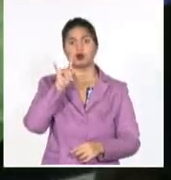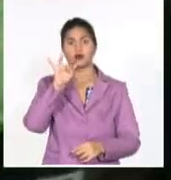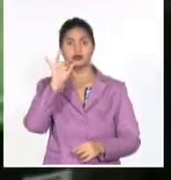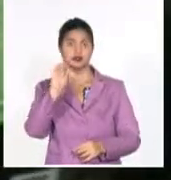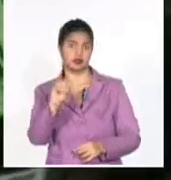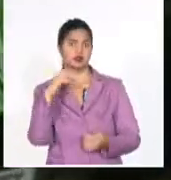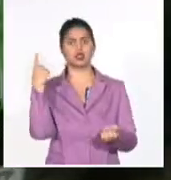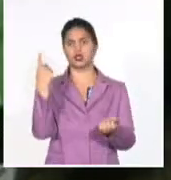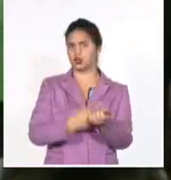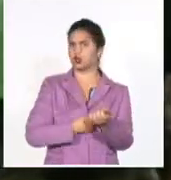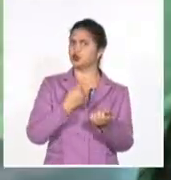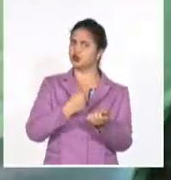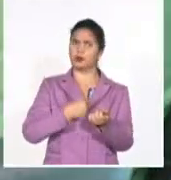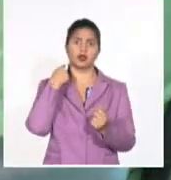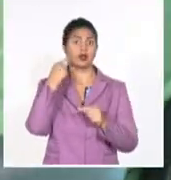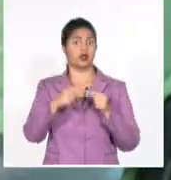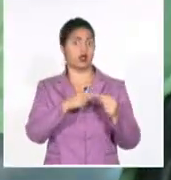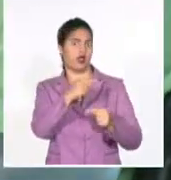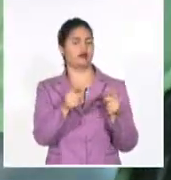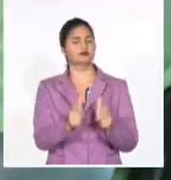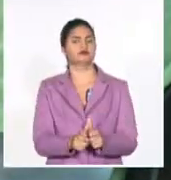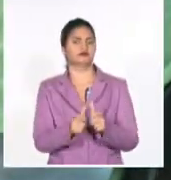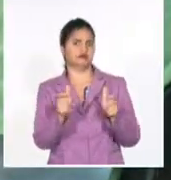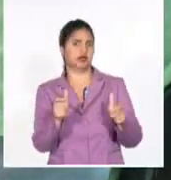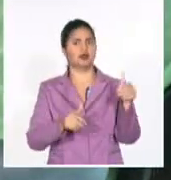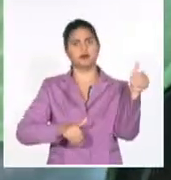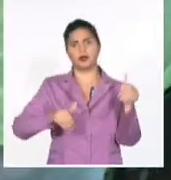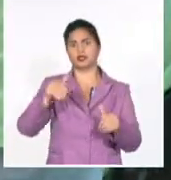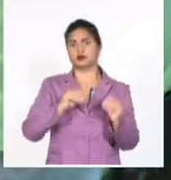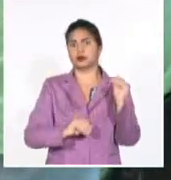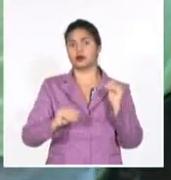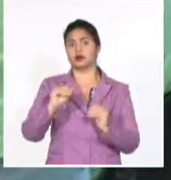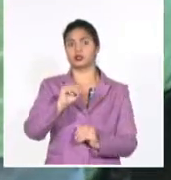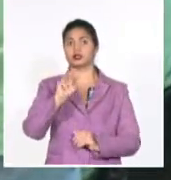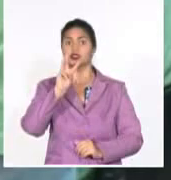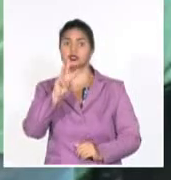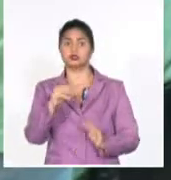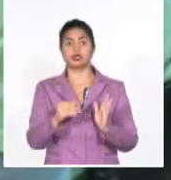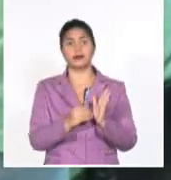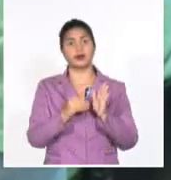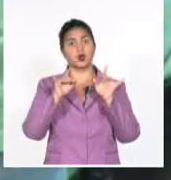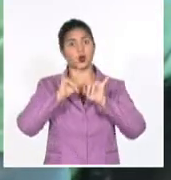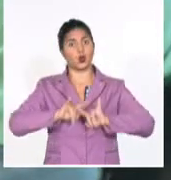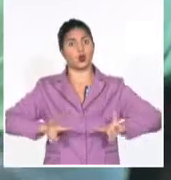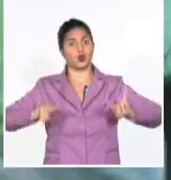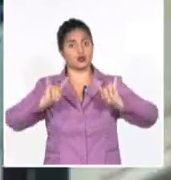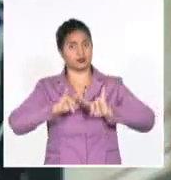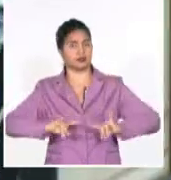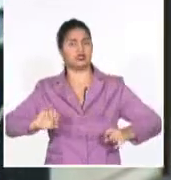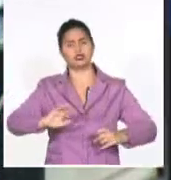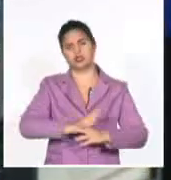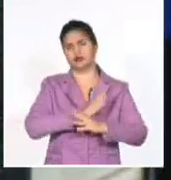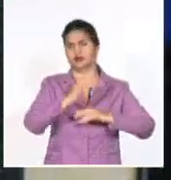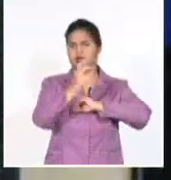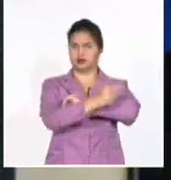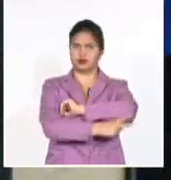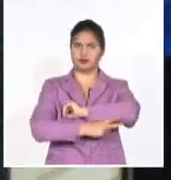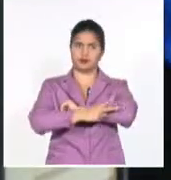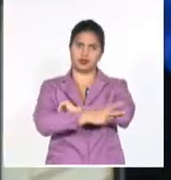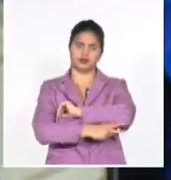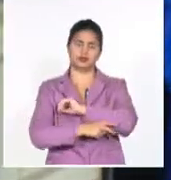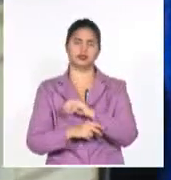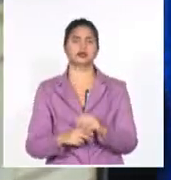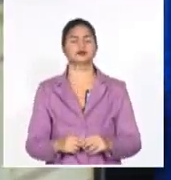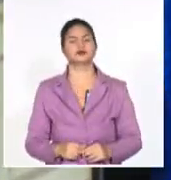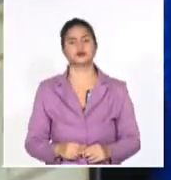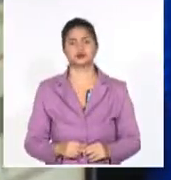entonces ha ido creciendo hasta alcanzar la participación de más de 3.000 universidades de cientos de países del orbe.